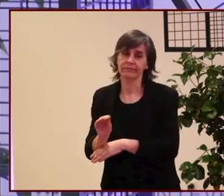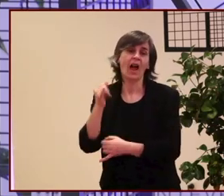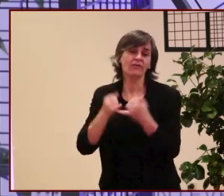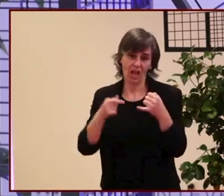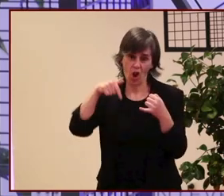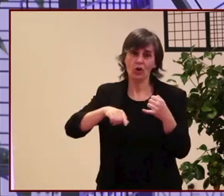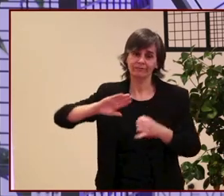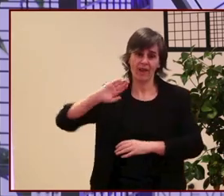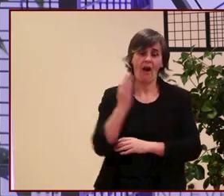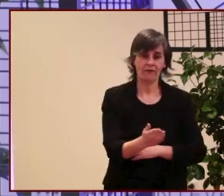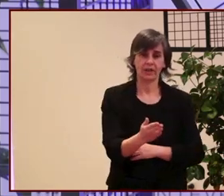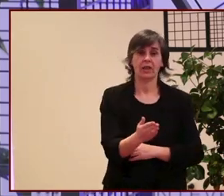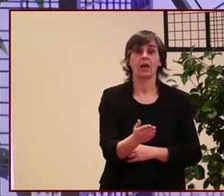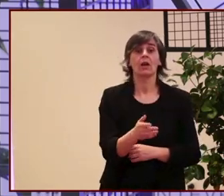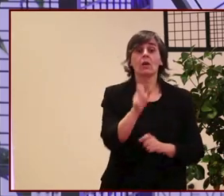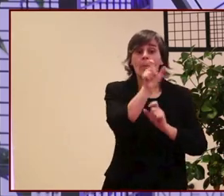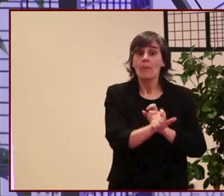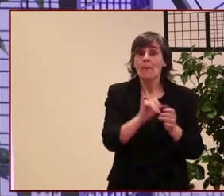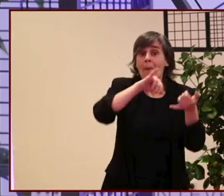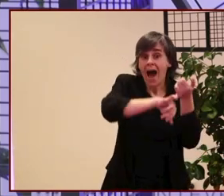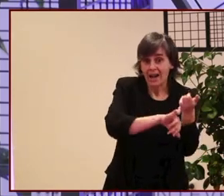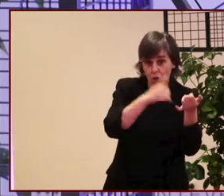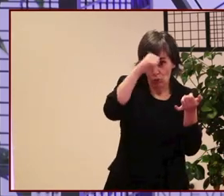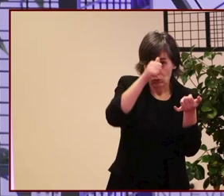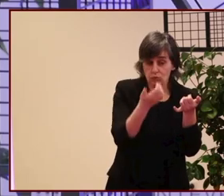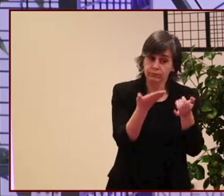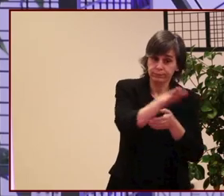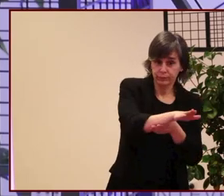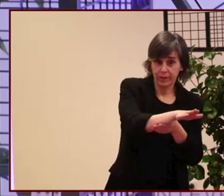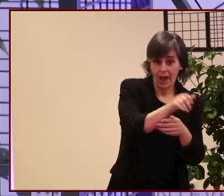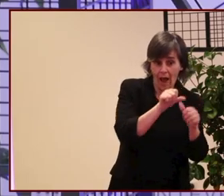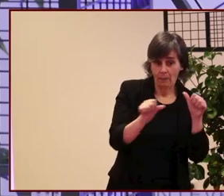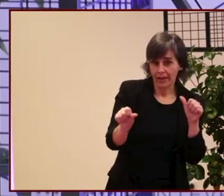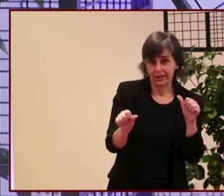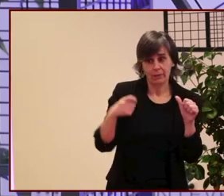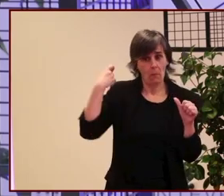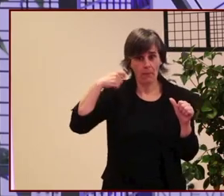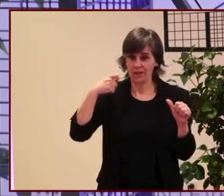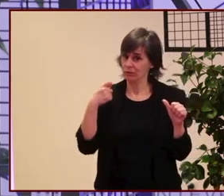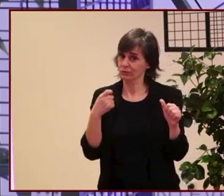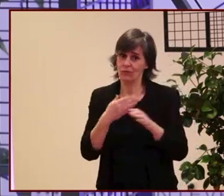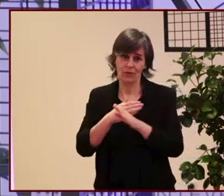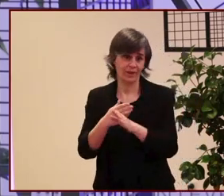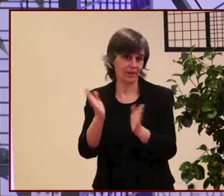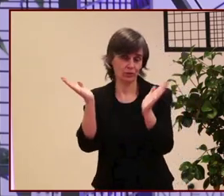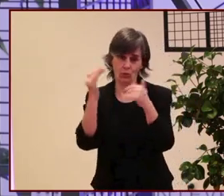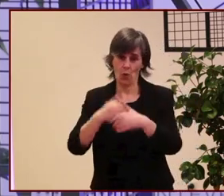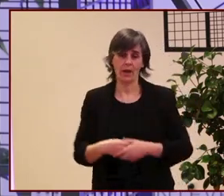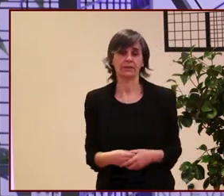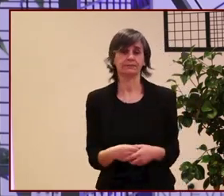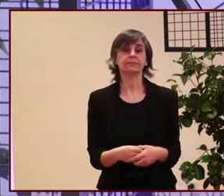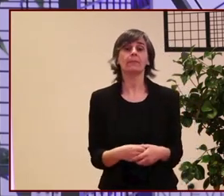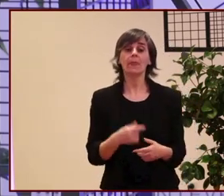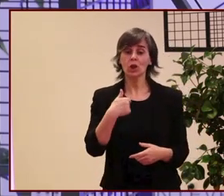muerte de sus maridos sobreviven durante años con pensiones insuficientes y como yo llegué a la